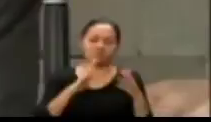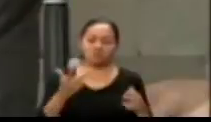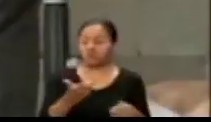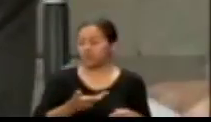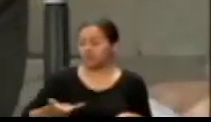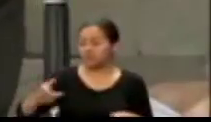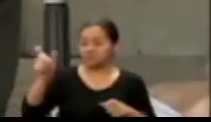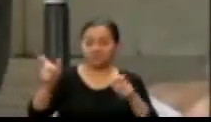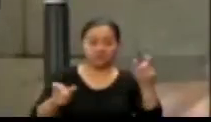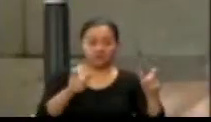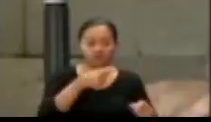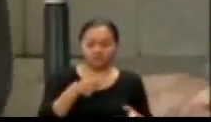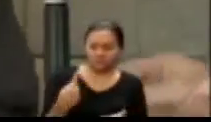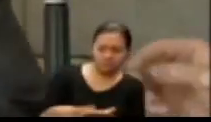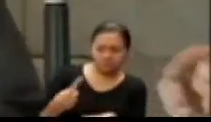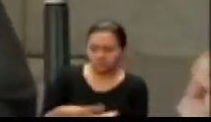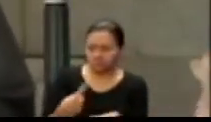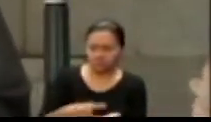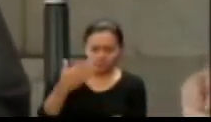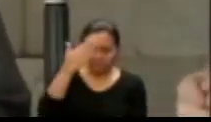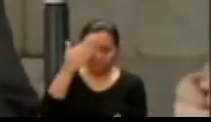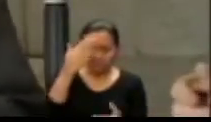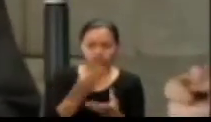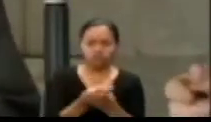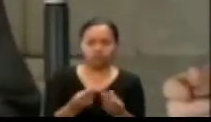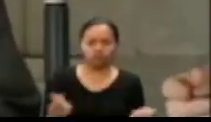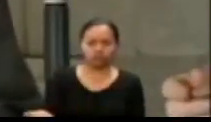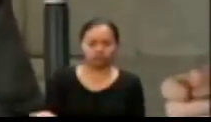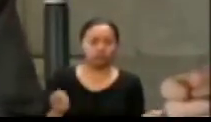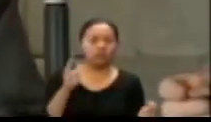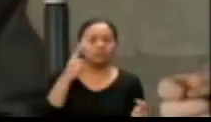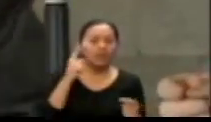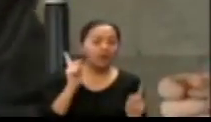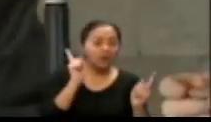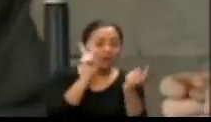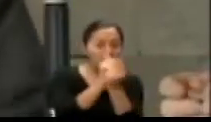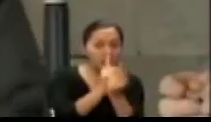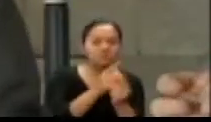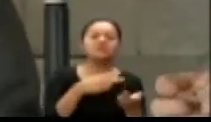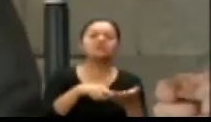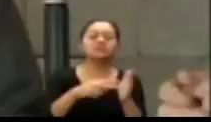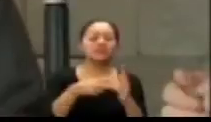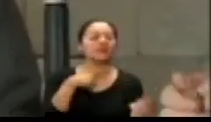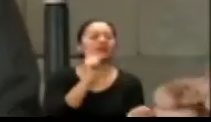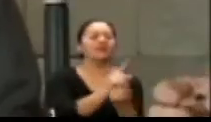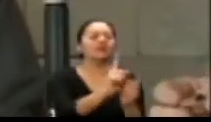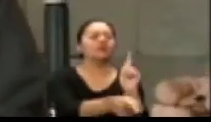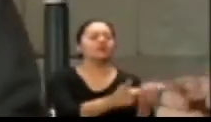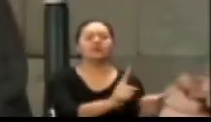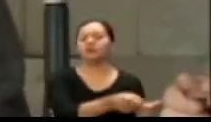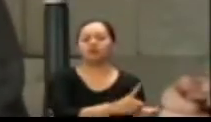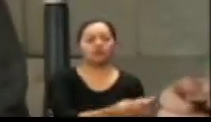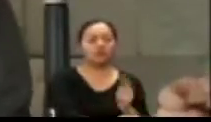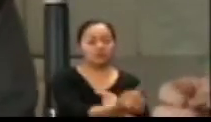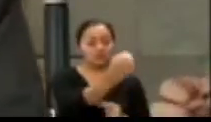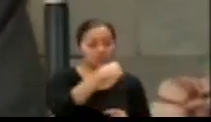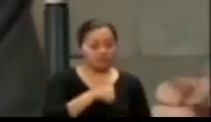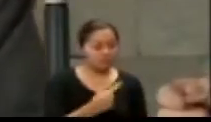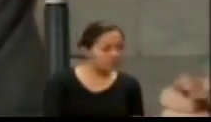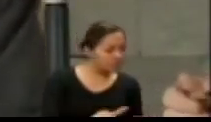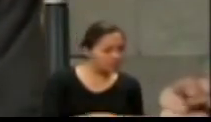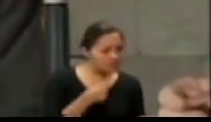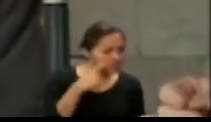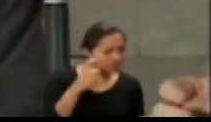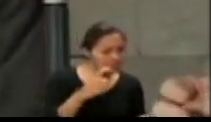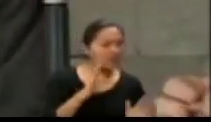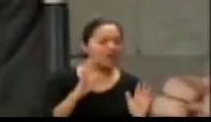nosotros y tratamos de resolver una problemática para el pueblo y con el pueblo, obviamente no puede gastar demasiado. Si no, pasa lo que pasa en Italia, que